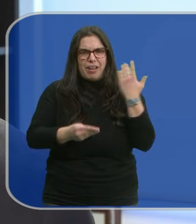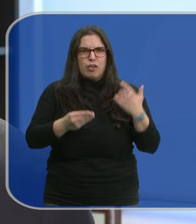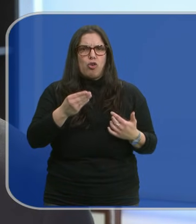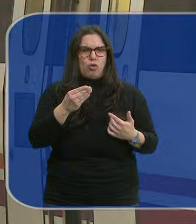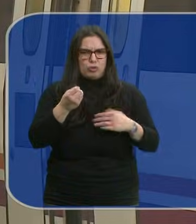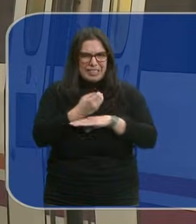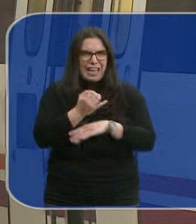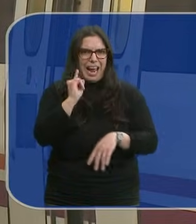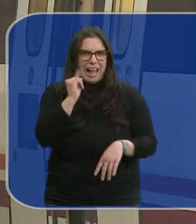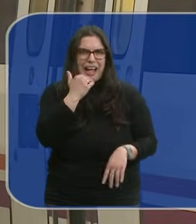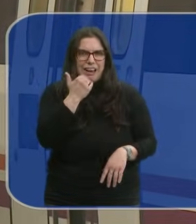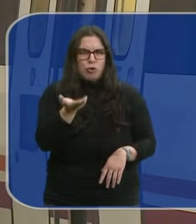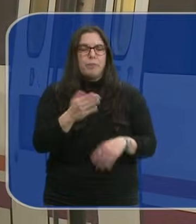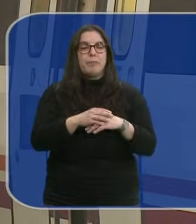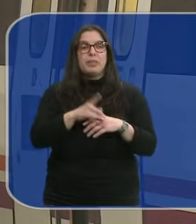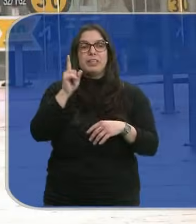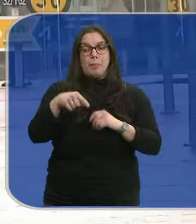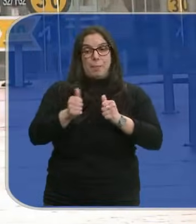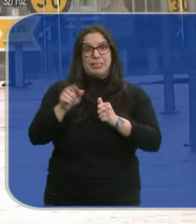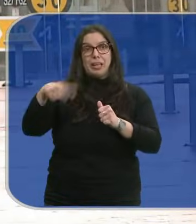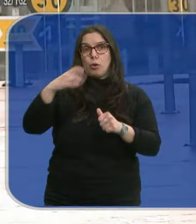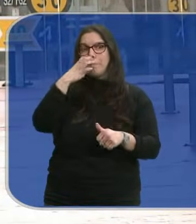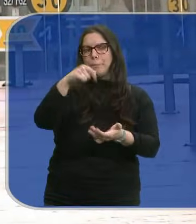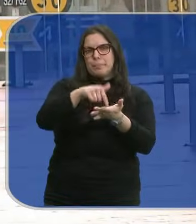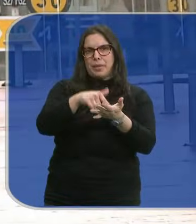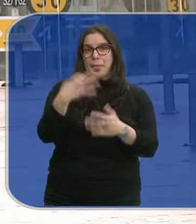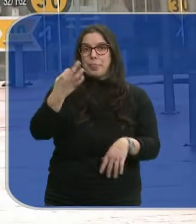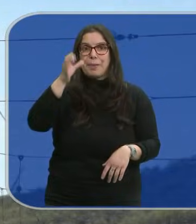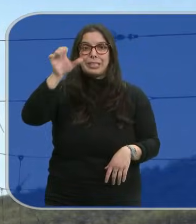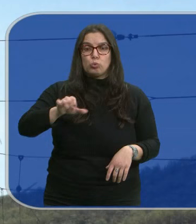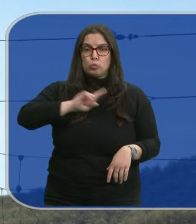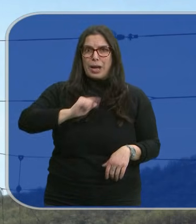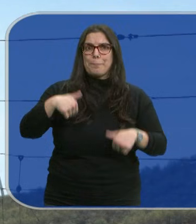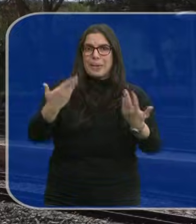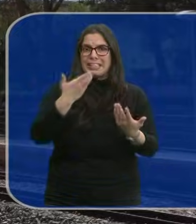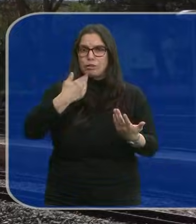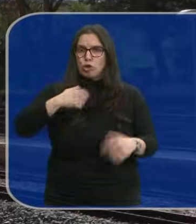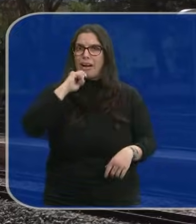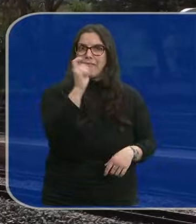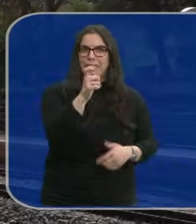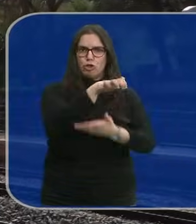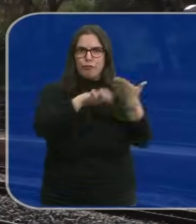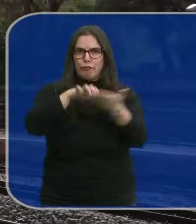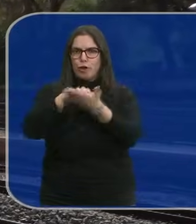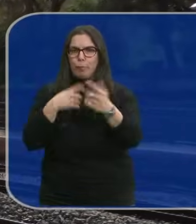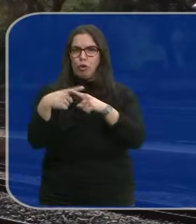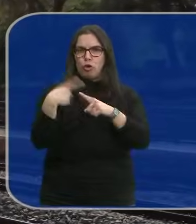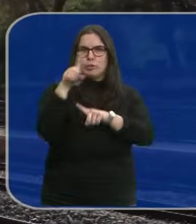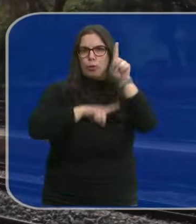sector ferroviario. Y los maquinistas también reclaman que se tengan más en cuenta los reportes que ellos envían desde primera línea.